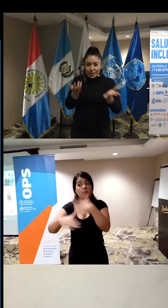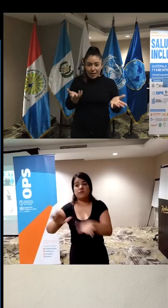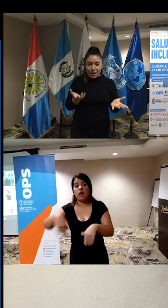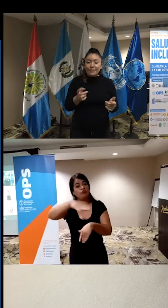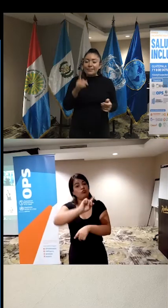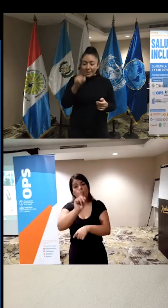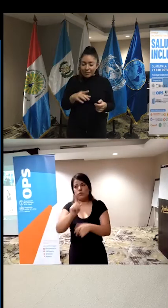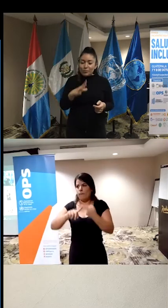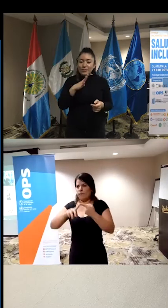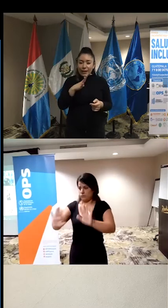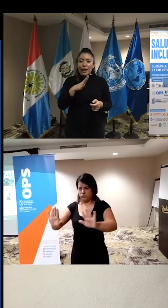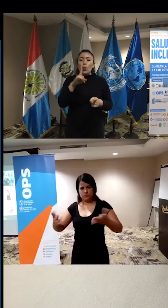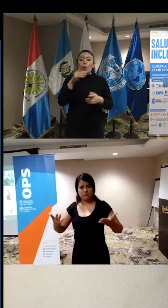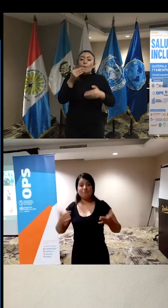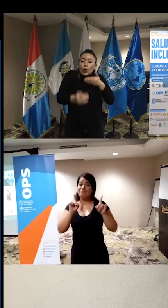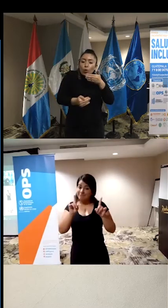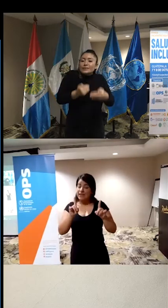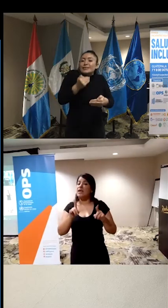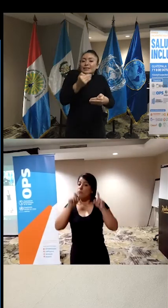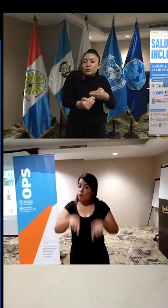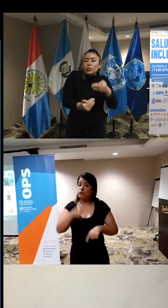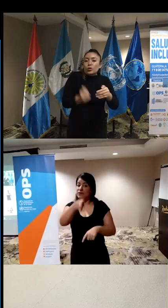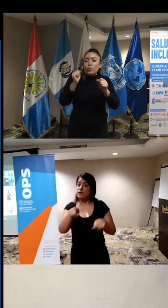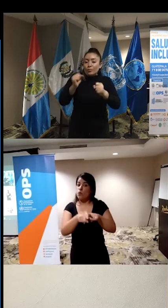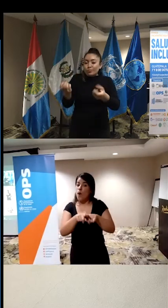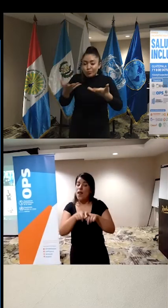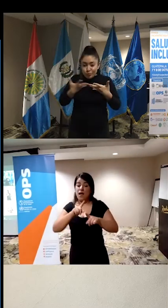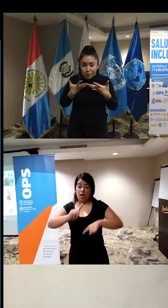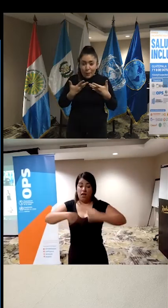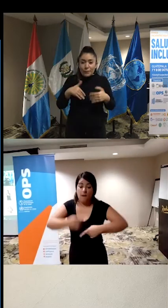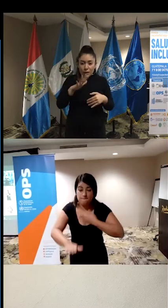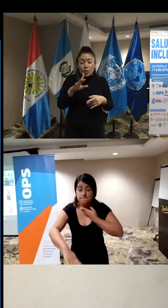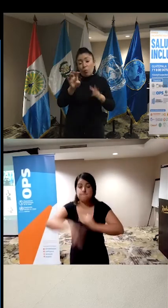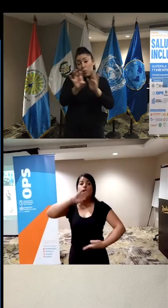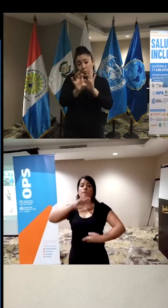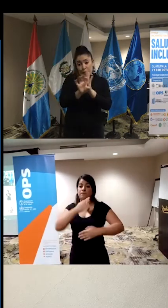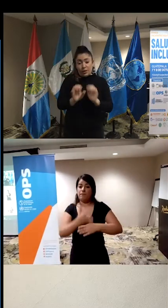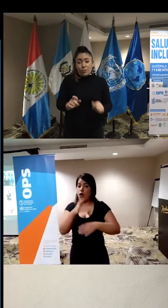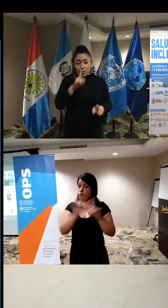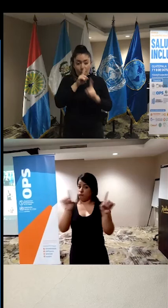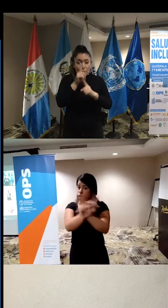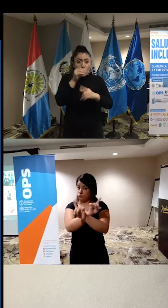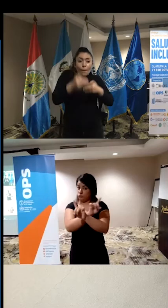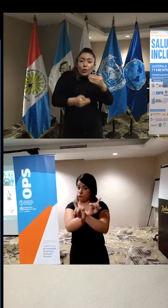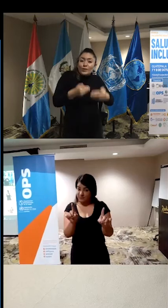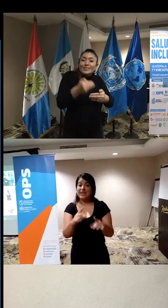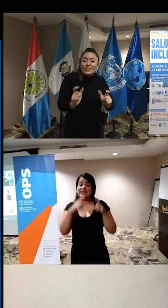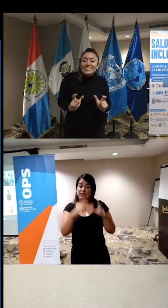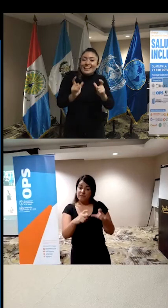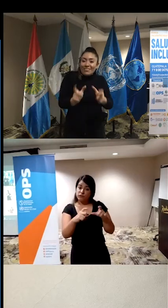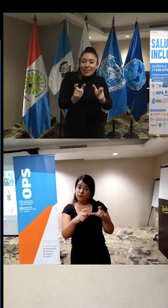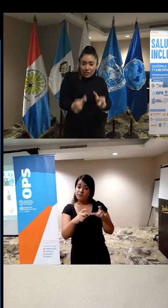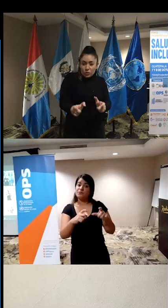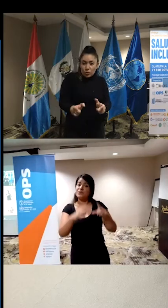Tenemos que tener un proceso que no nos lleve a hacer daño. O, por ejemplo, que un proceso de certificación al que